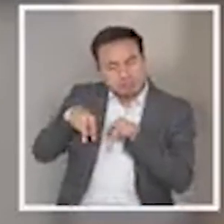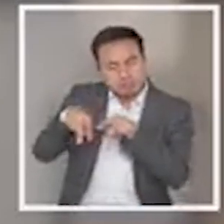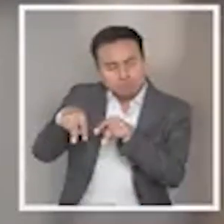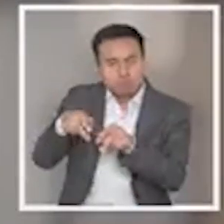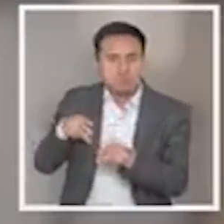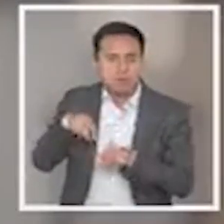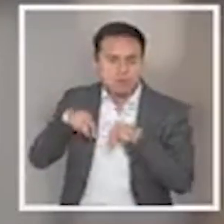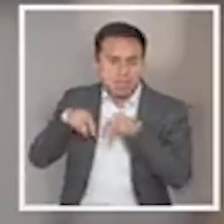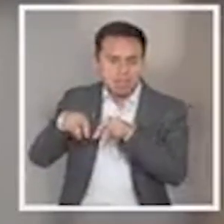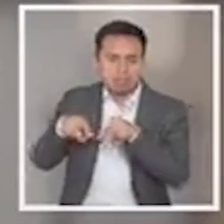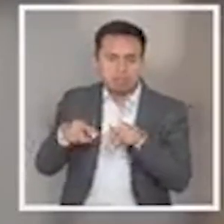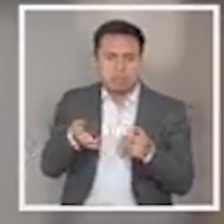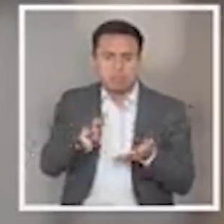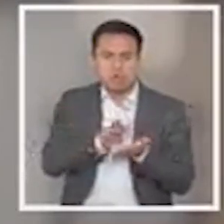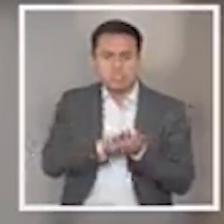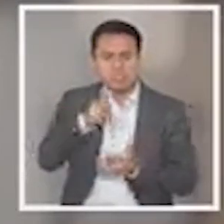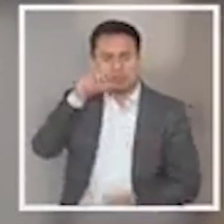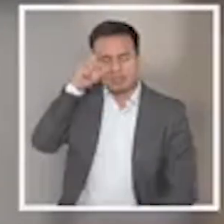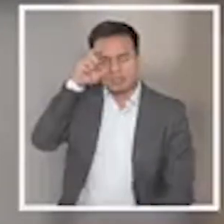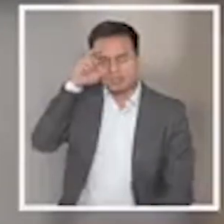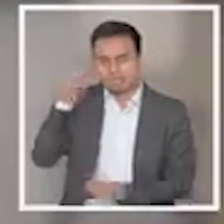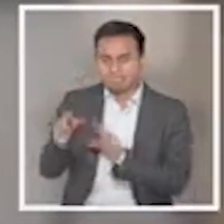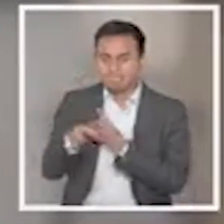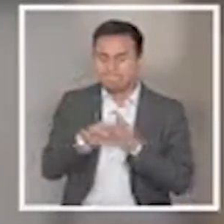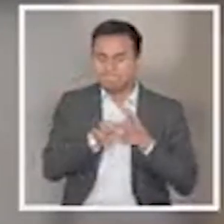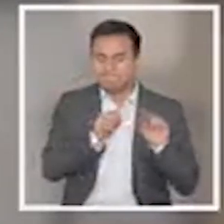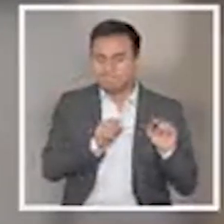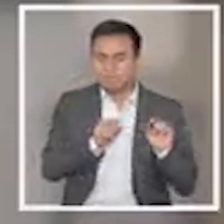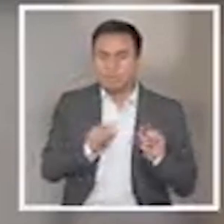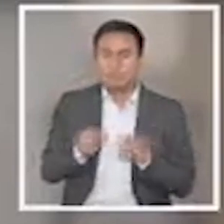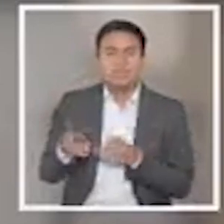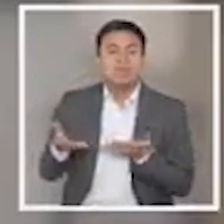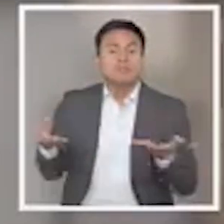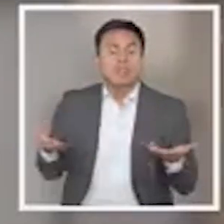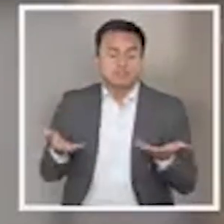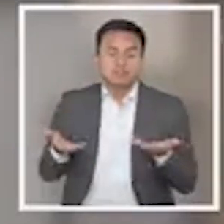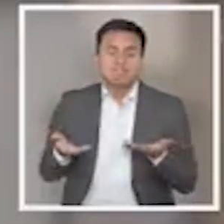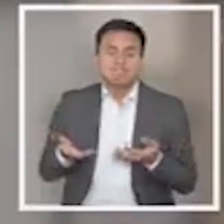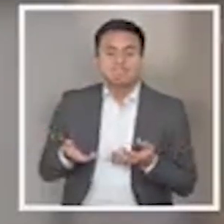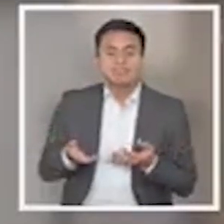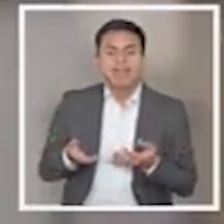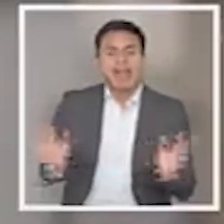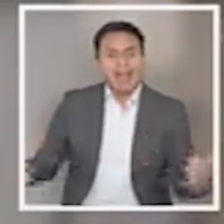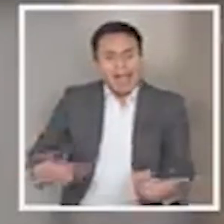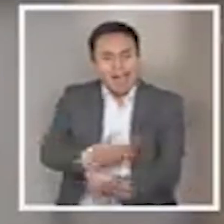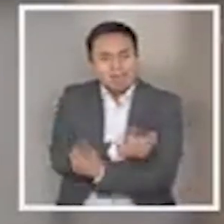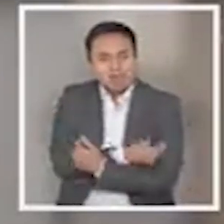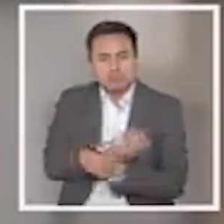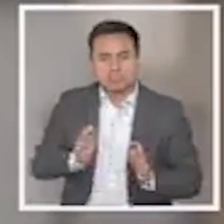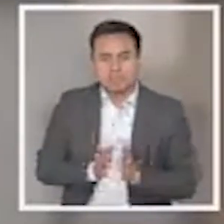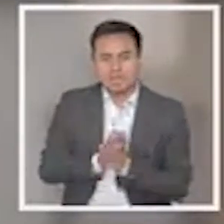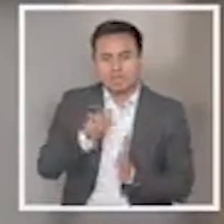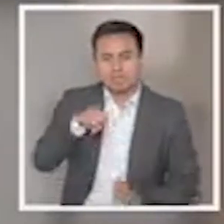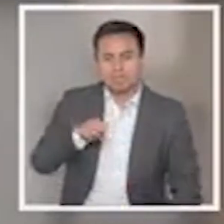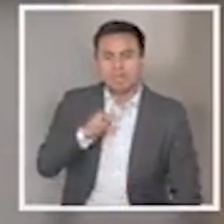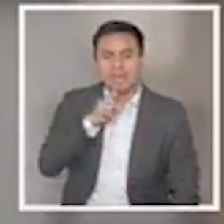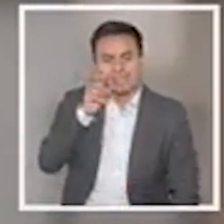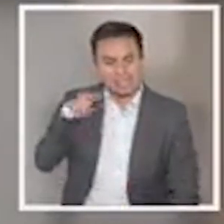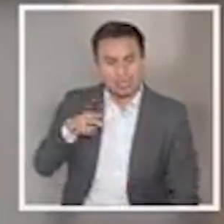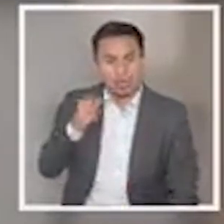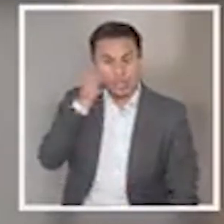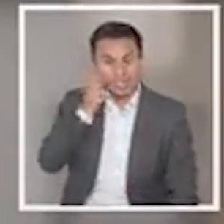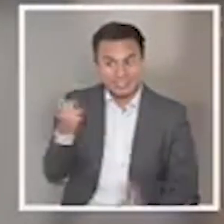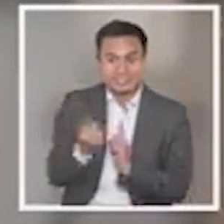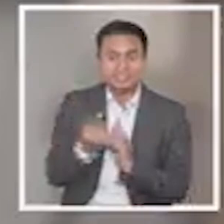calles sobre la muerte de Salvador Allende. Por lo tanto, aquel abrazo de San Martín y de O'Higgins